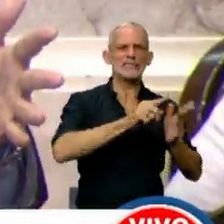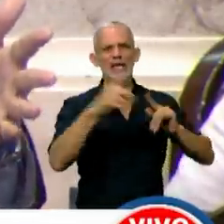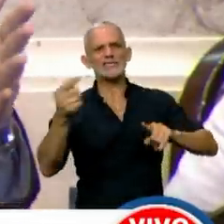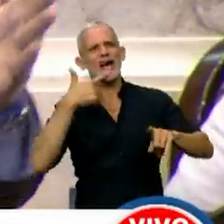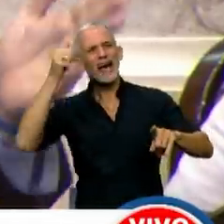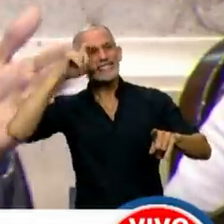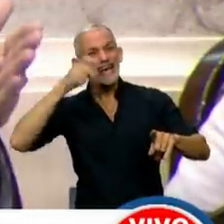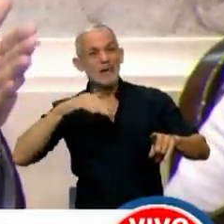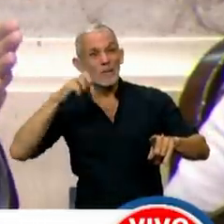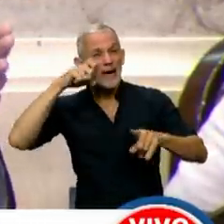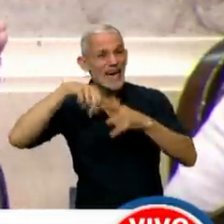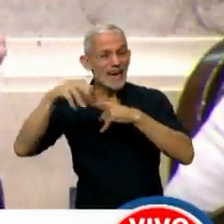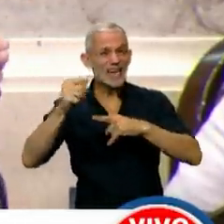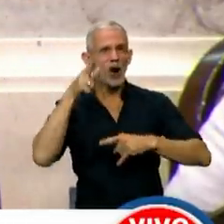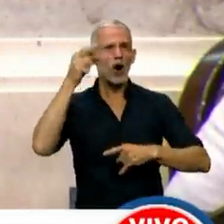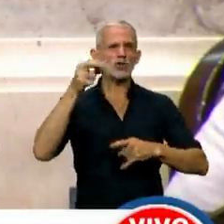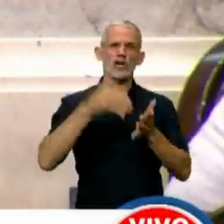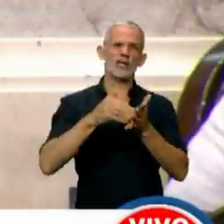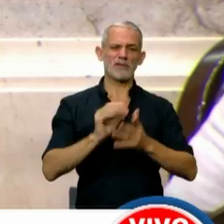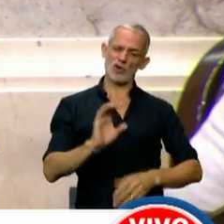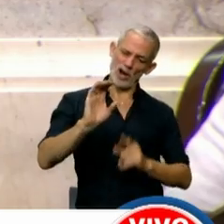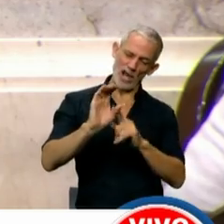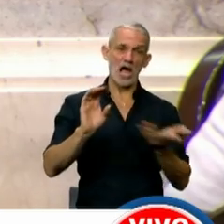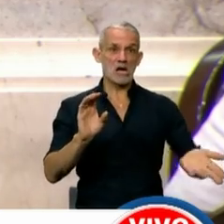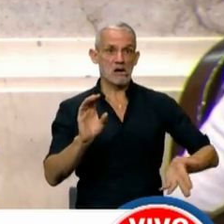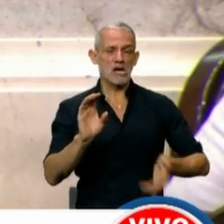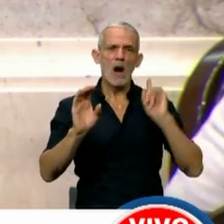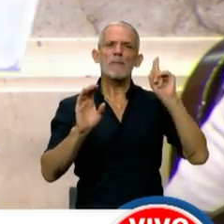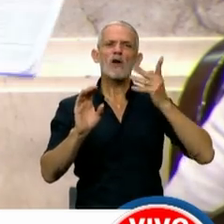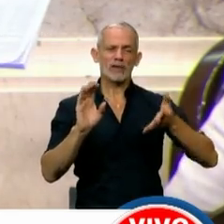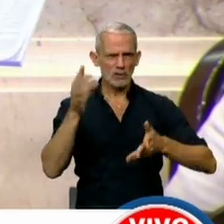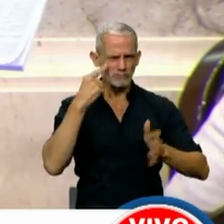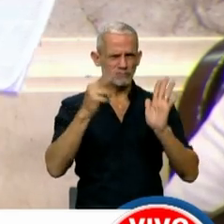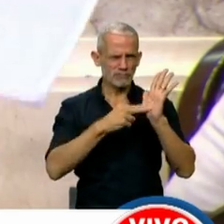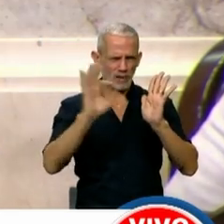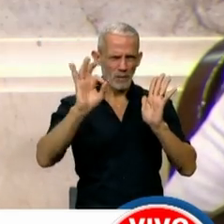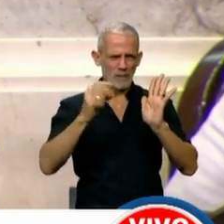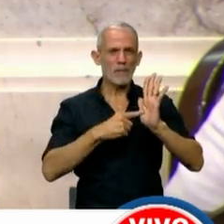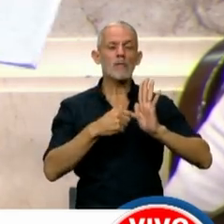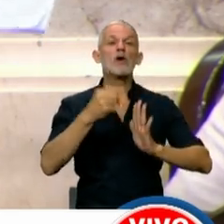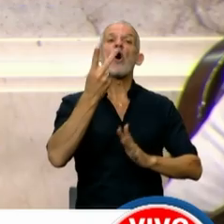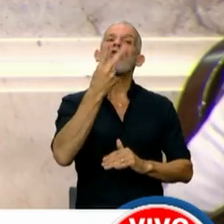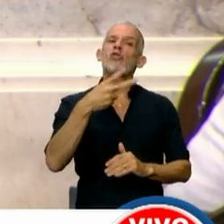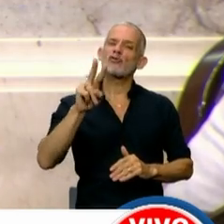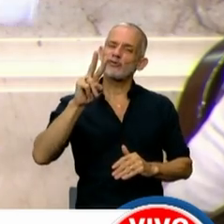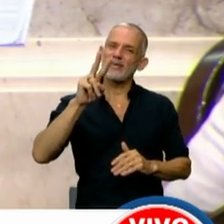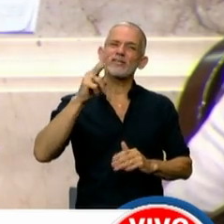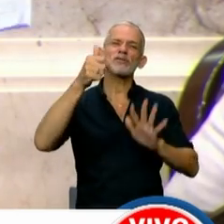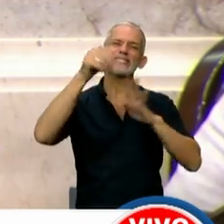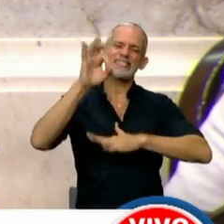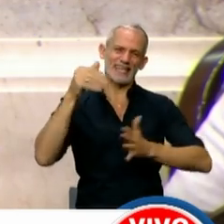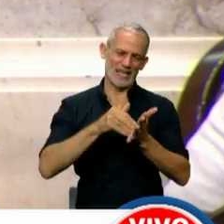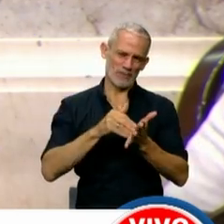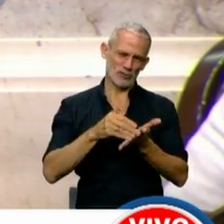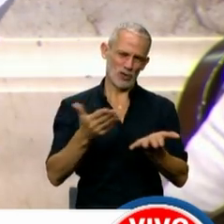peña y hay solamente 80 millones profesor vamos a mirar bien pero son 260